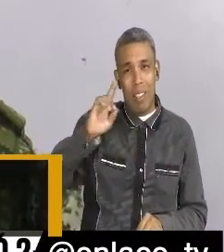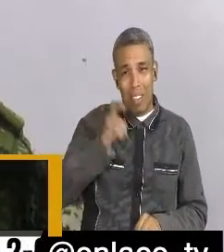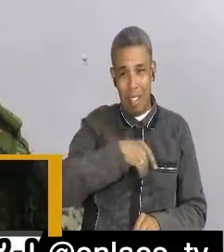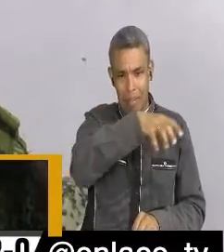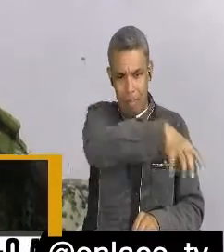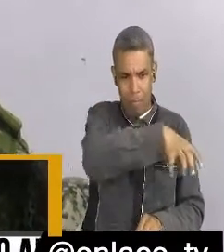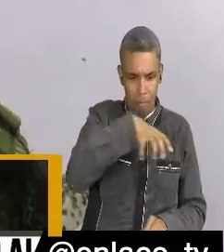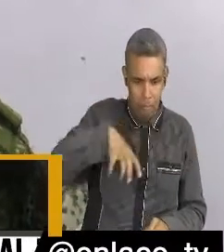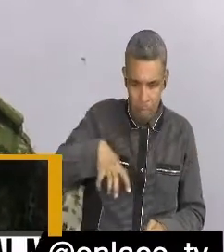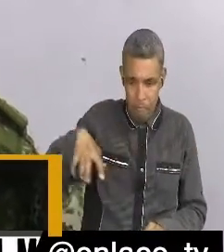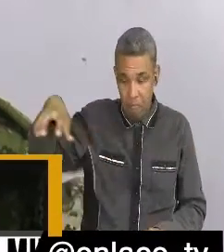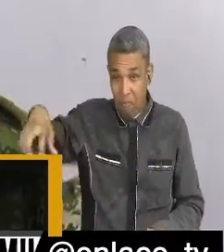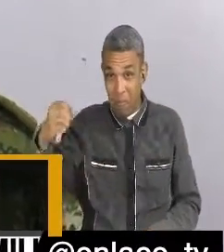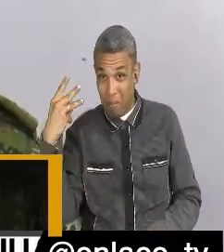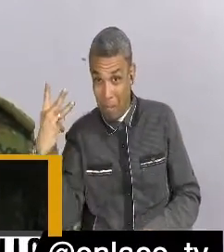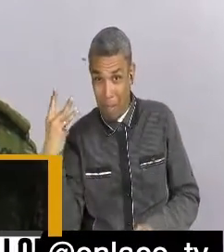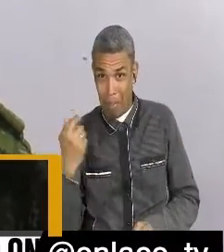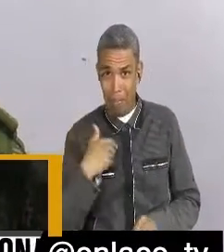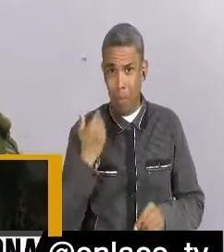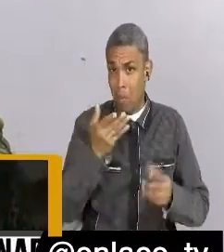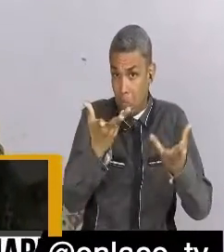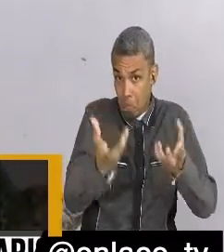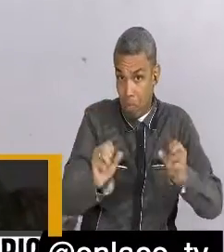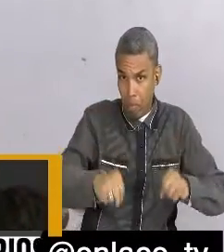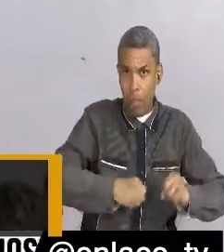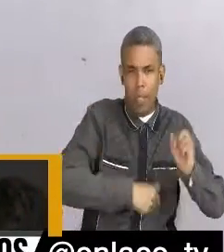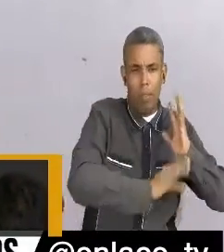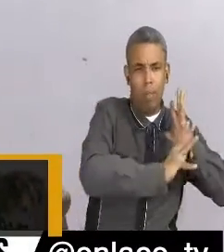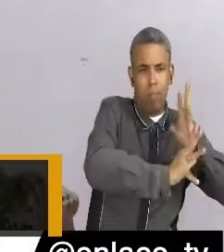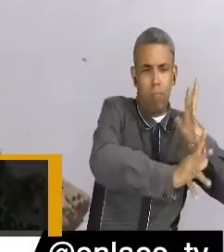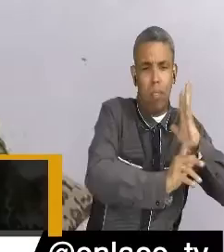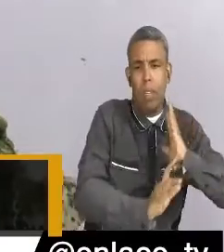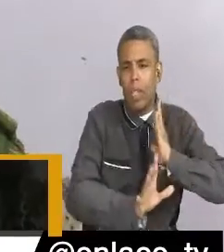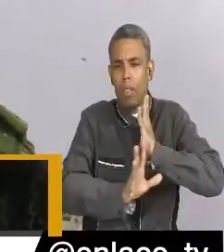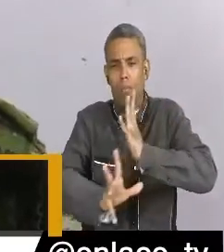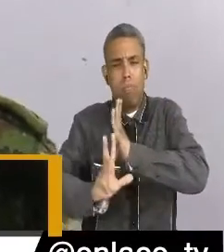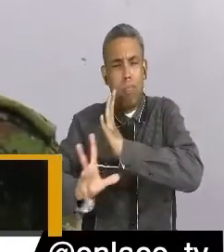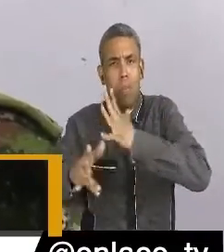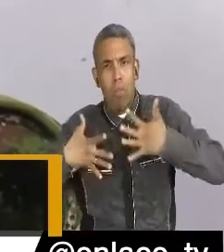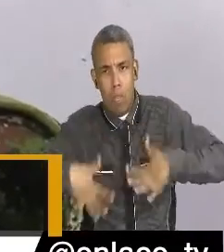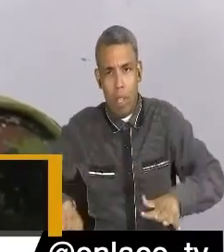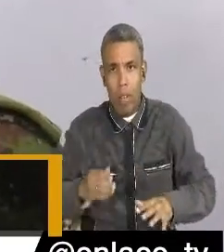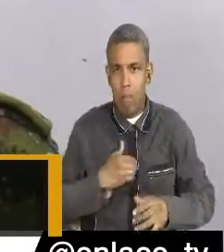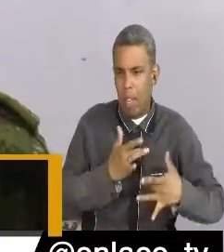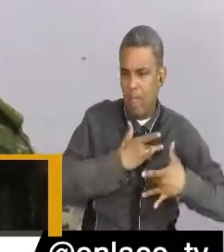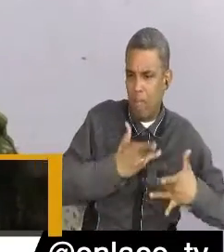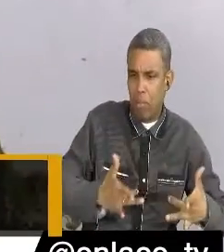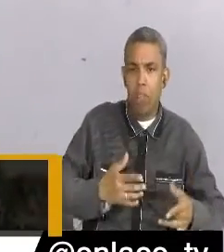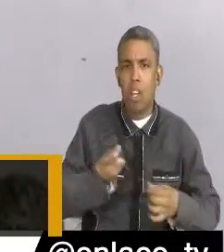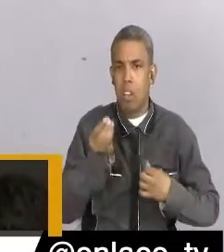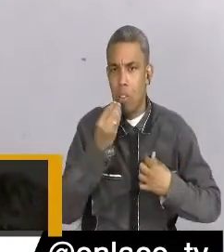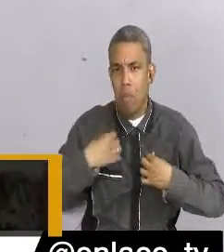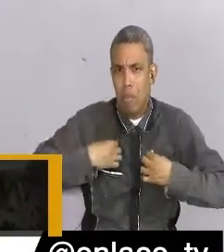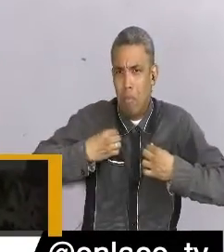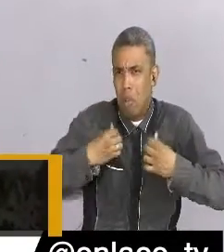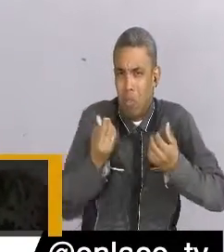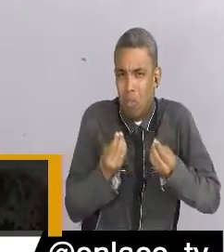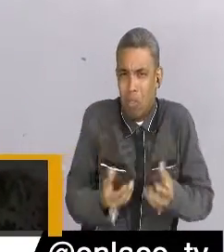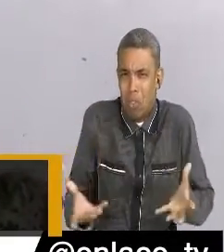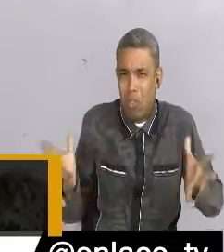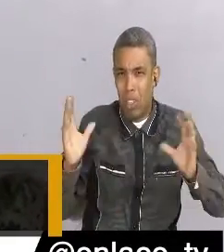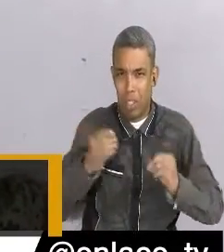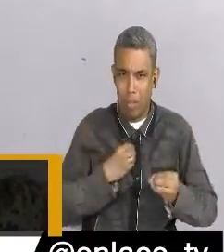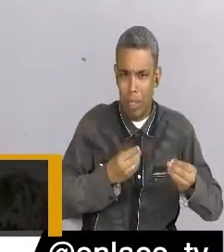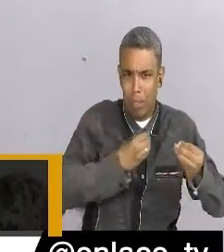una maratón de recolecta en el cual mandamos hacia la ciudad de Bucaramanga esta madrugada 5 toneladas